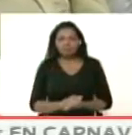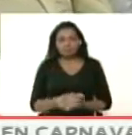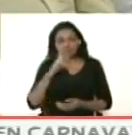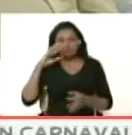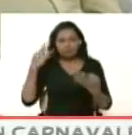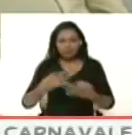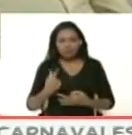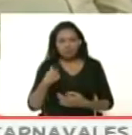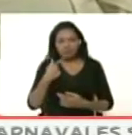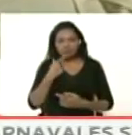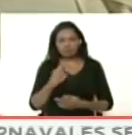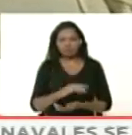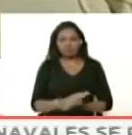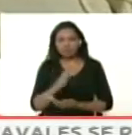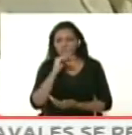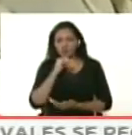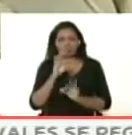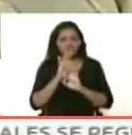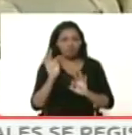seguridad. No hay.